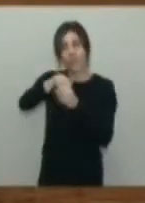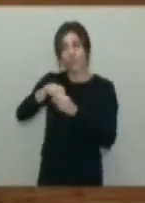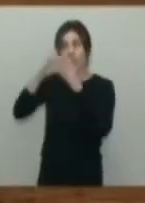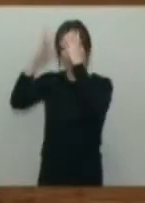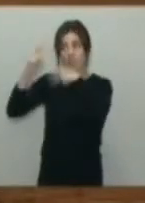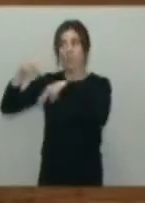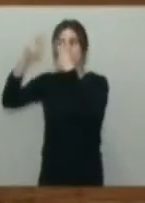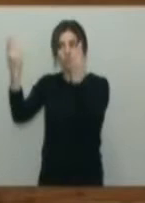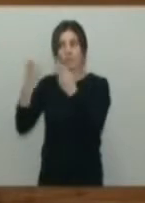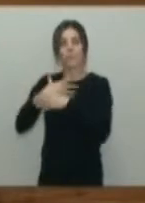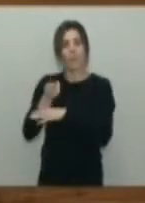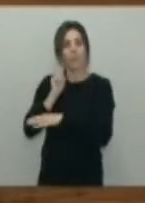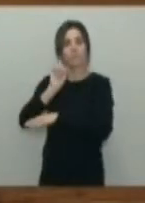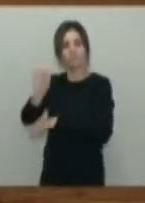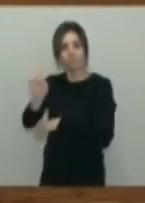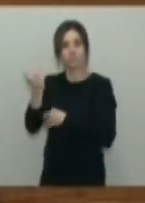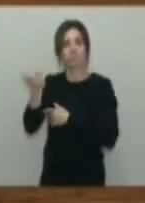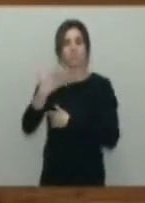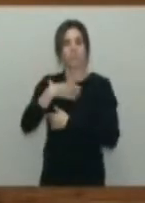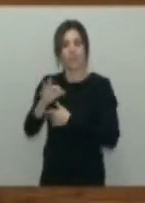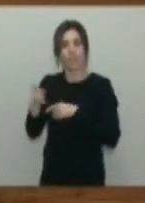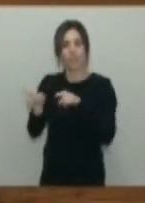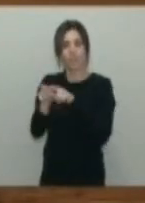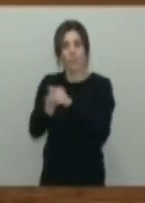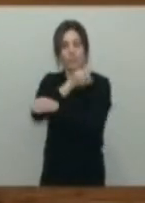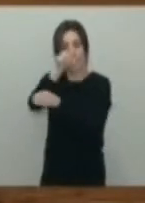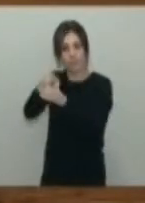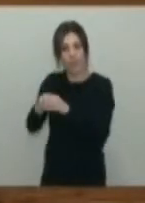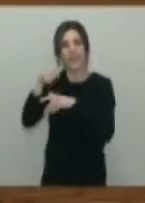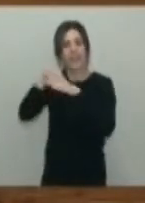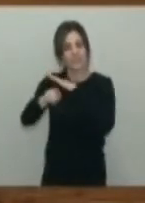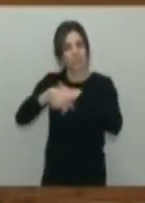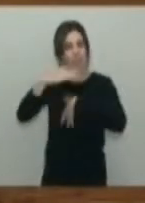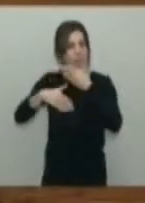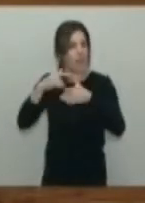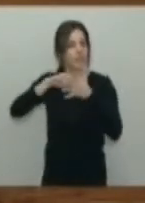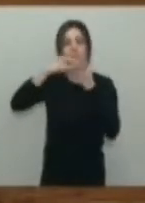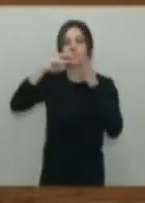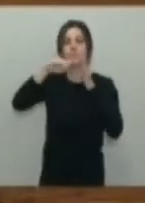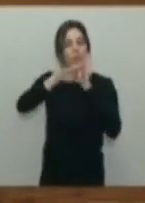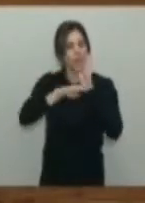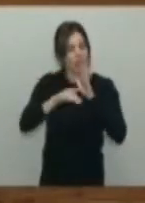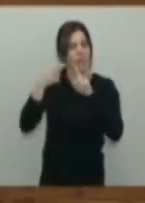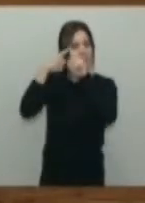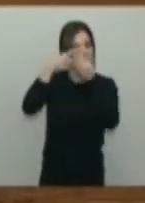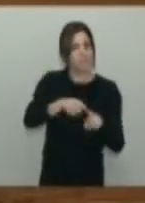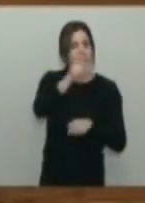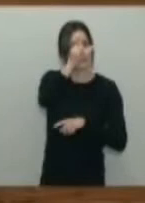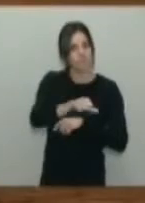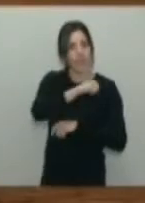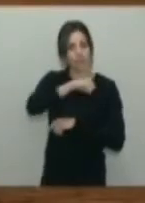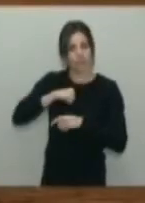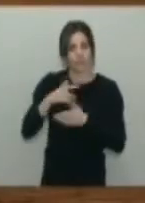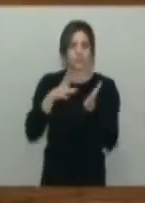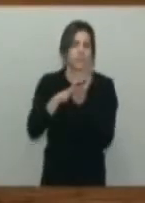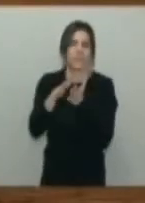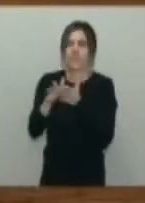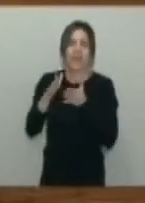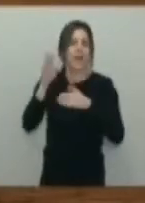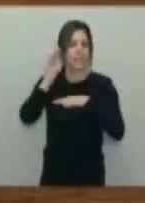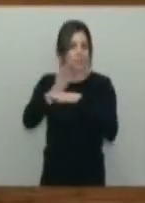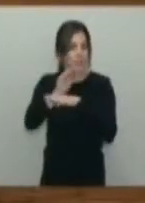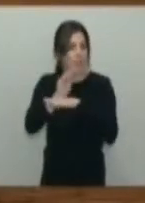ser consultadas por estas en el proceso del diseño de políticas públicas y gestionar programas dirigidos a autónomos, es decir, gestionar ayudas y subvenciones, esto